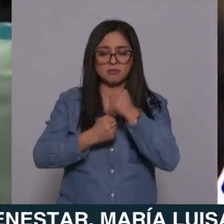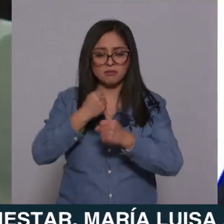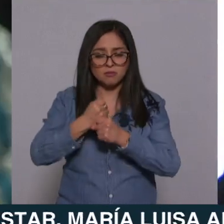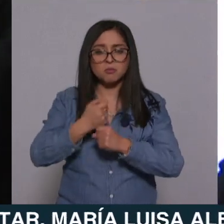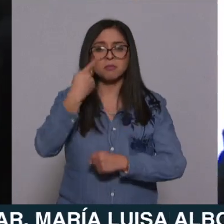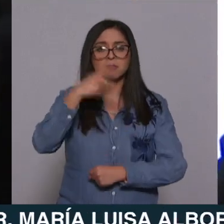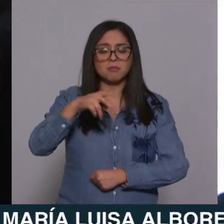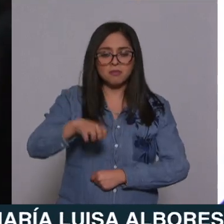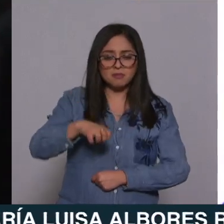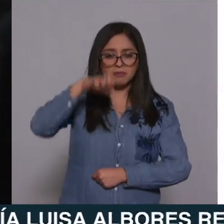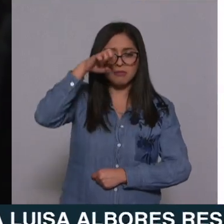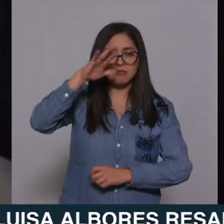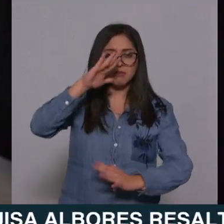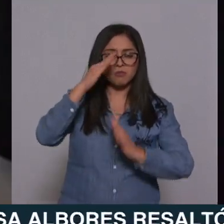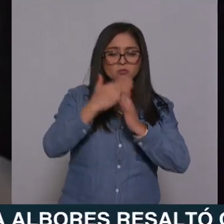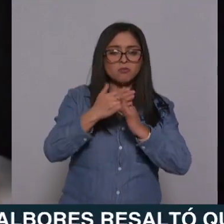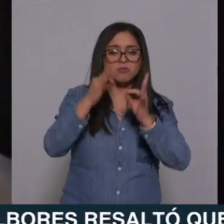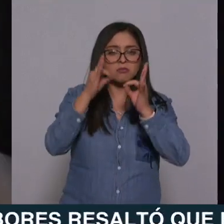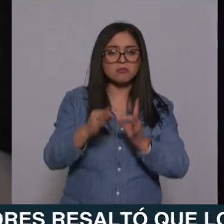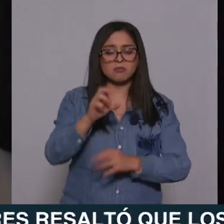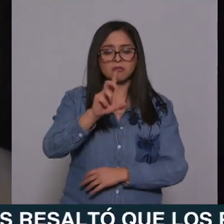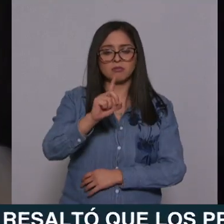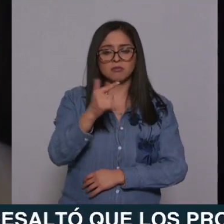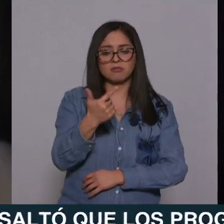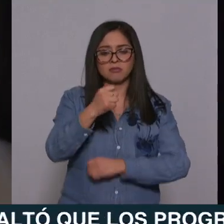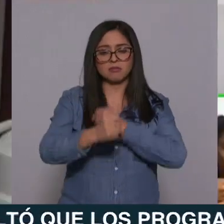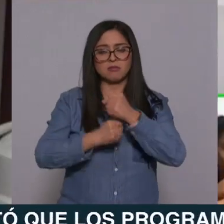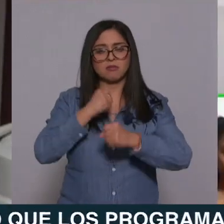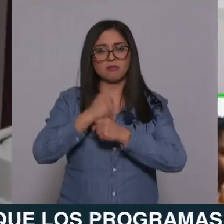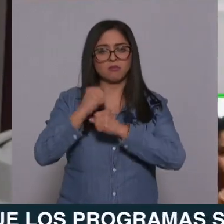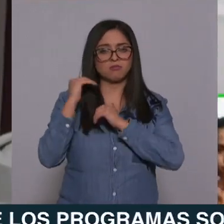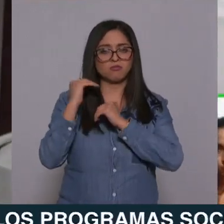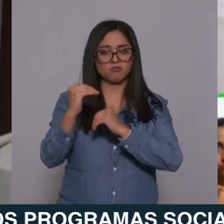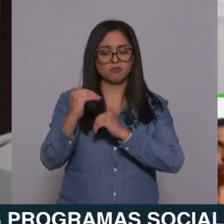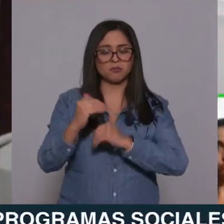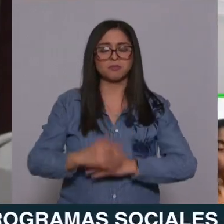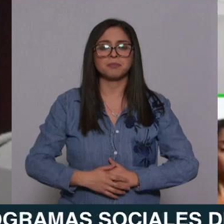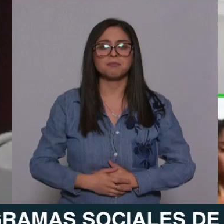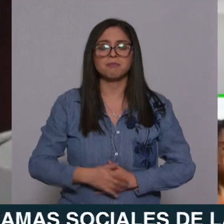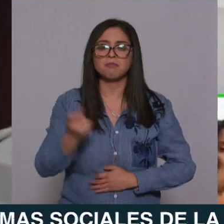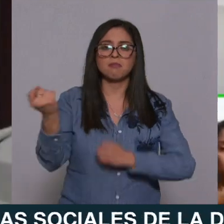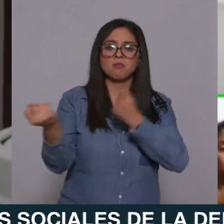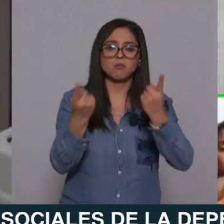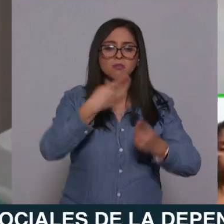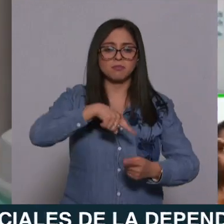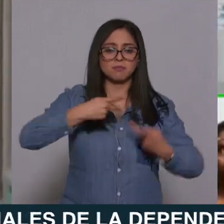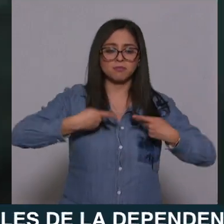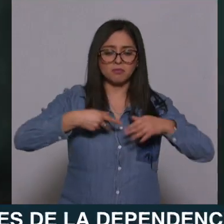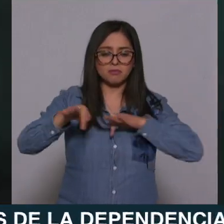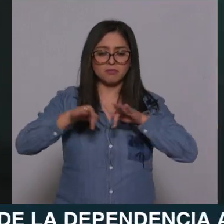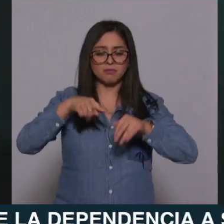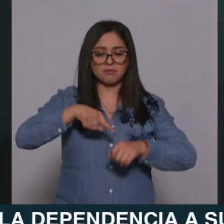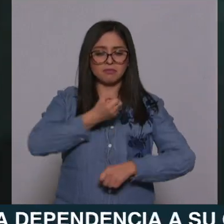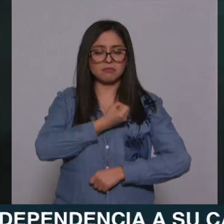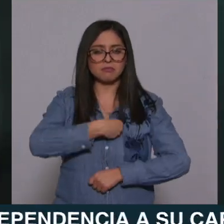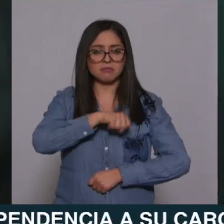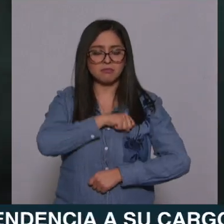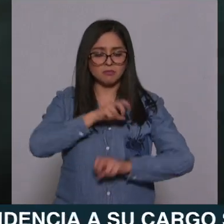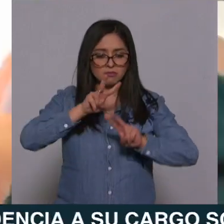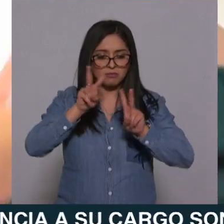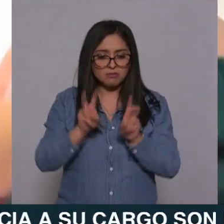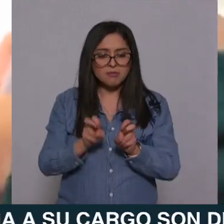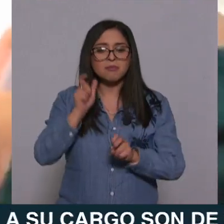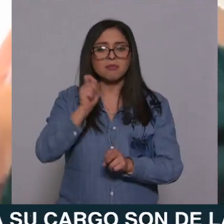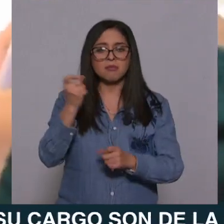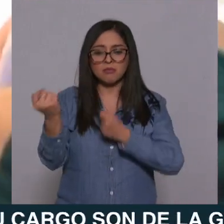la edad mediana de referencia fue de 37 años. De acuerdo con autoridades sanitarias del país, todos los casos